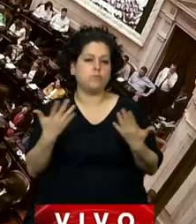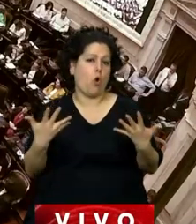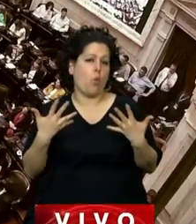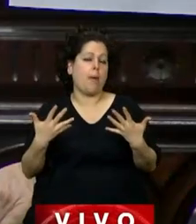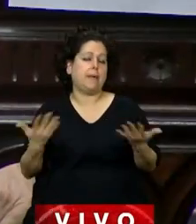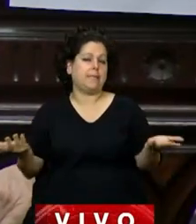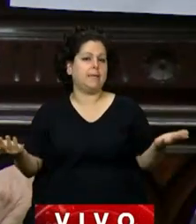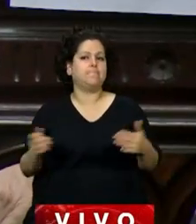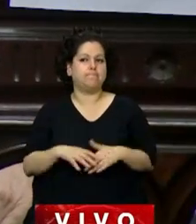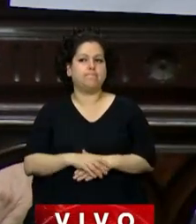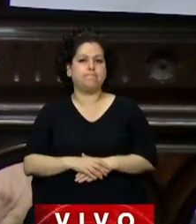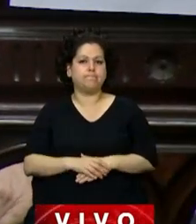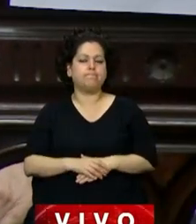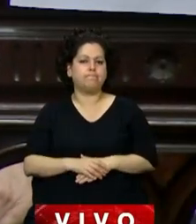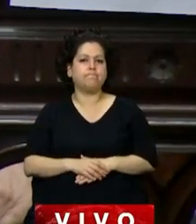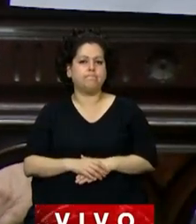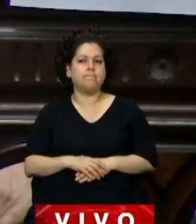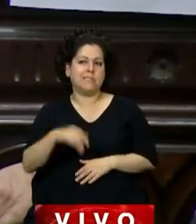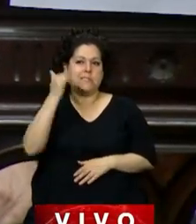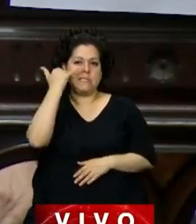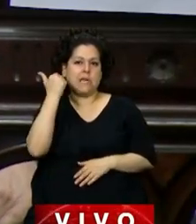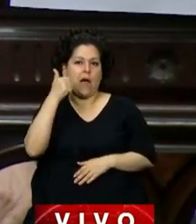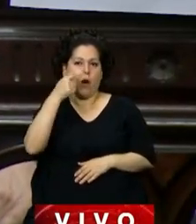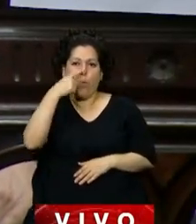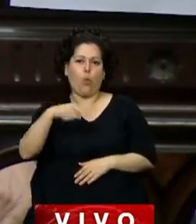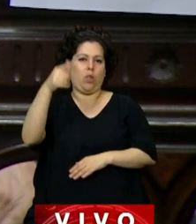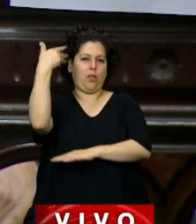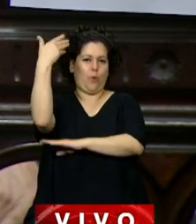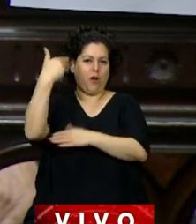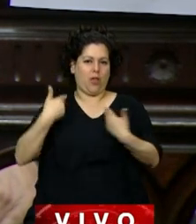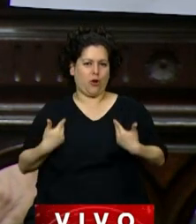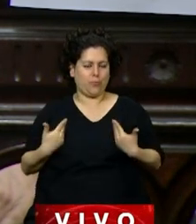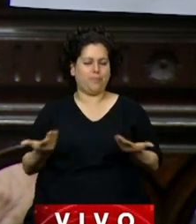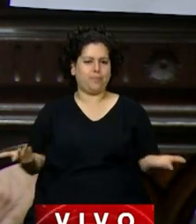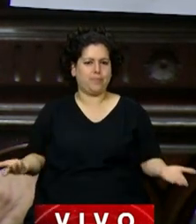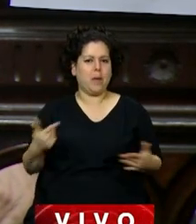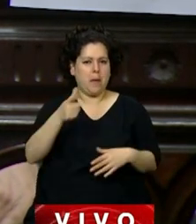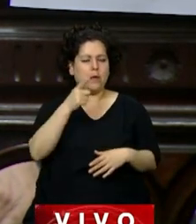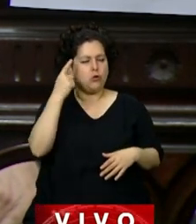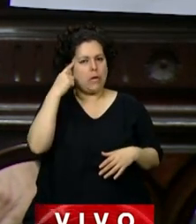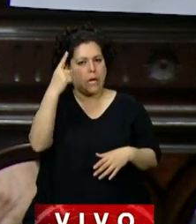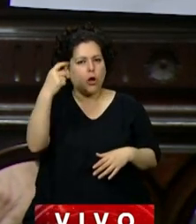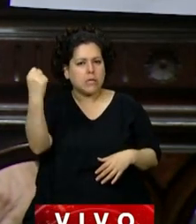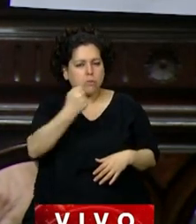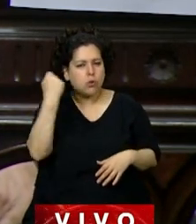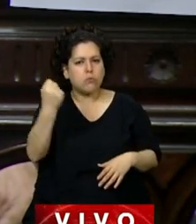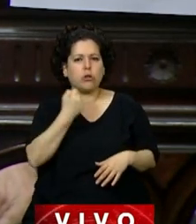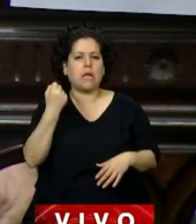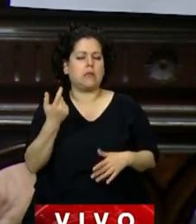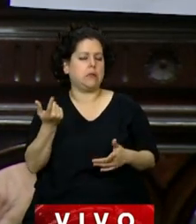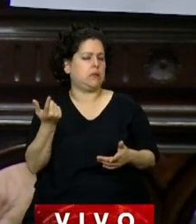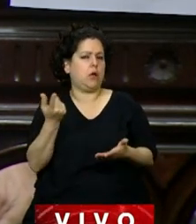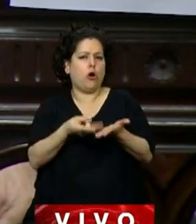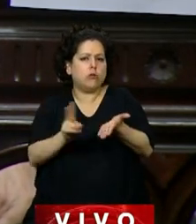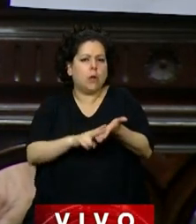Obviamente en el transitar y ya siendo el último orador, me parece importante, obviamente, no